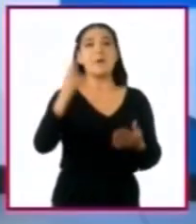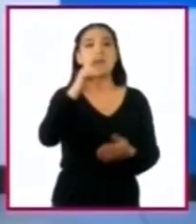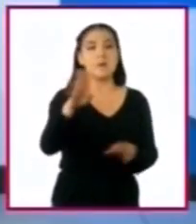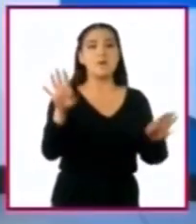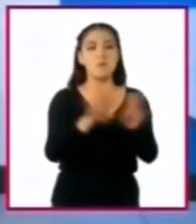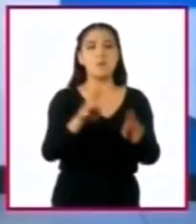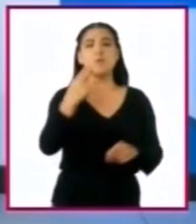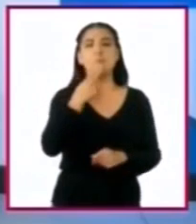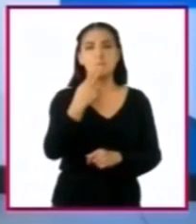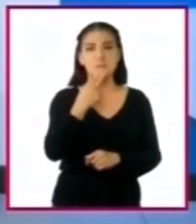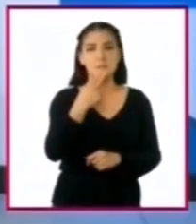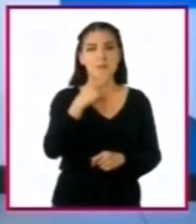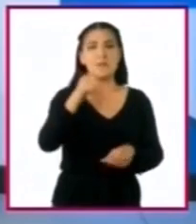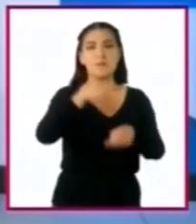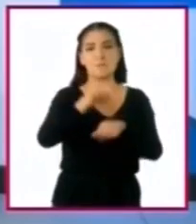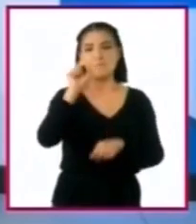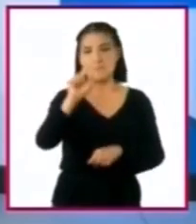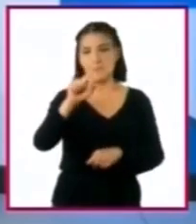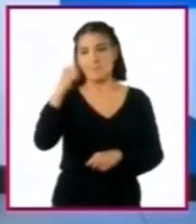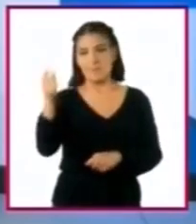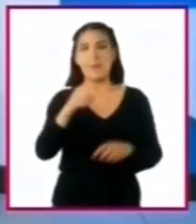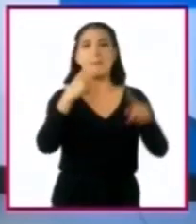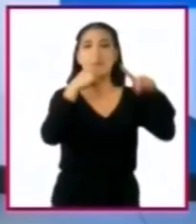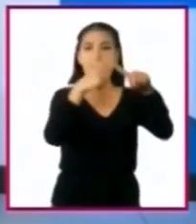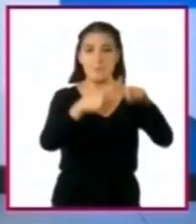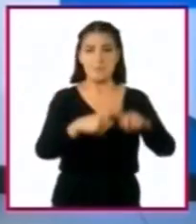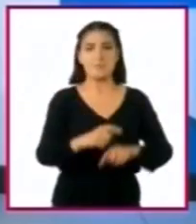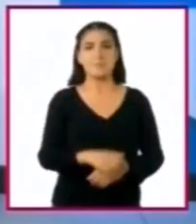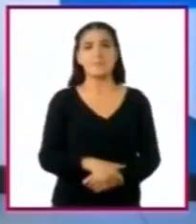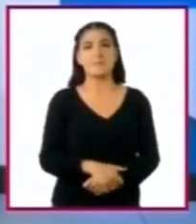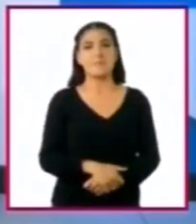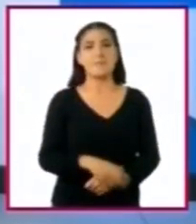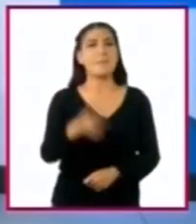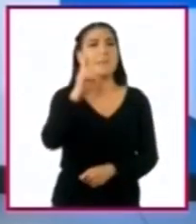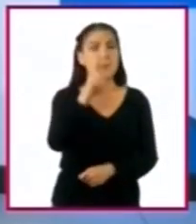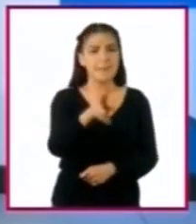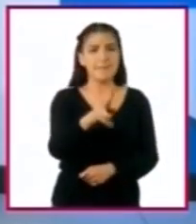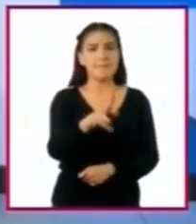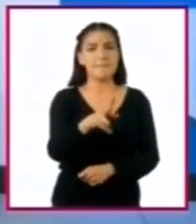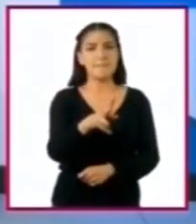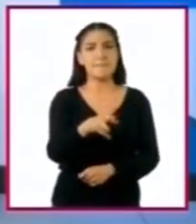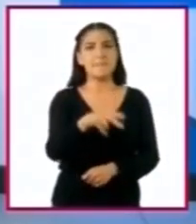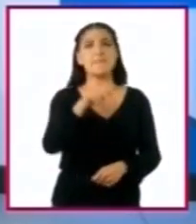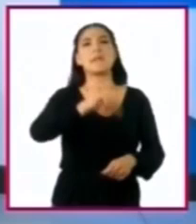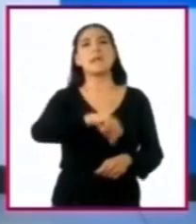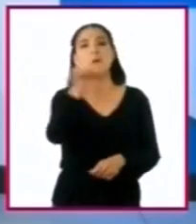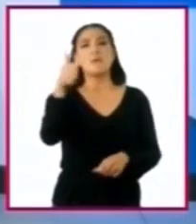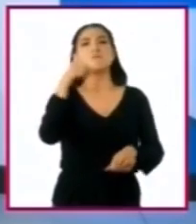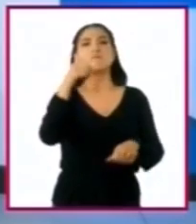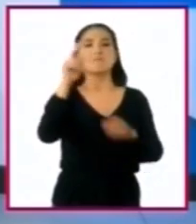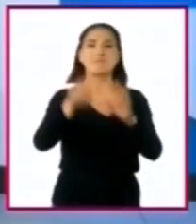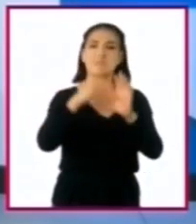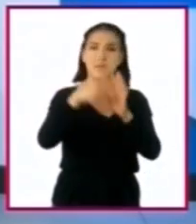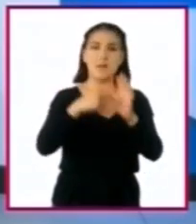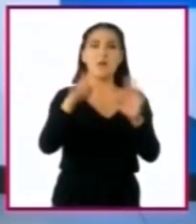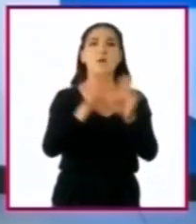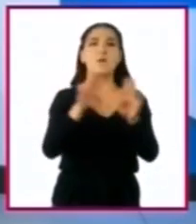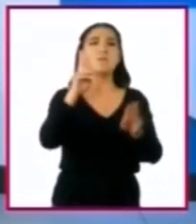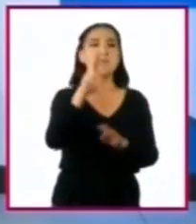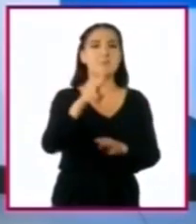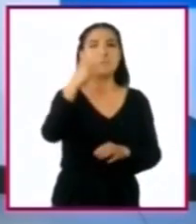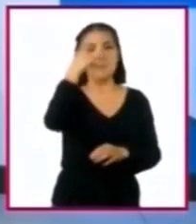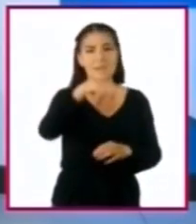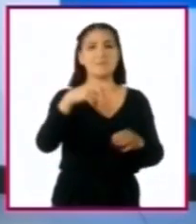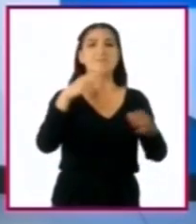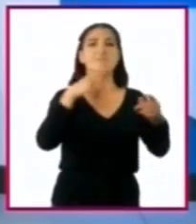uso de los números decimales en la multiplicación. Observemos el siguiente video para recordar el procedimiento de